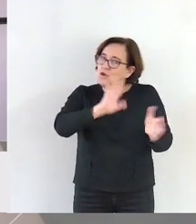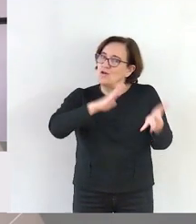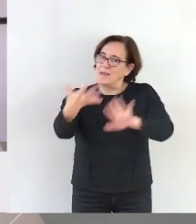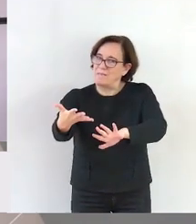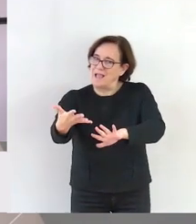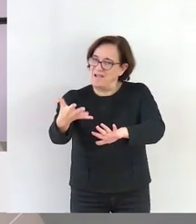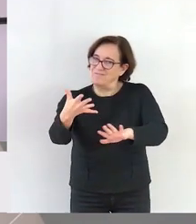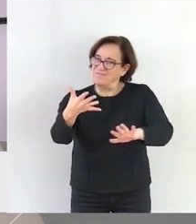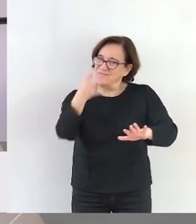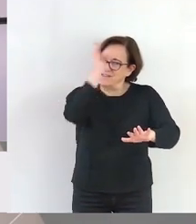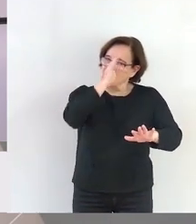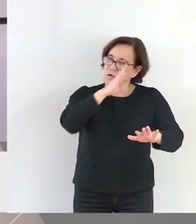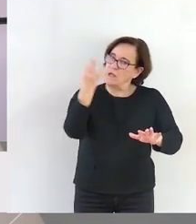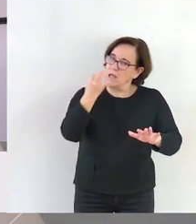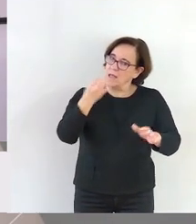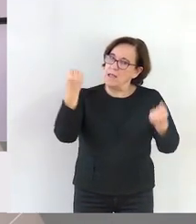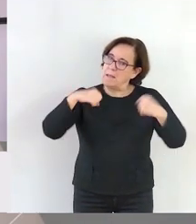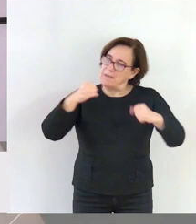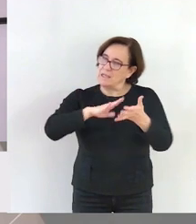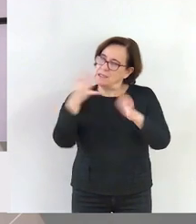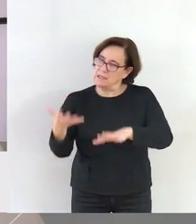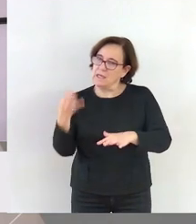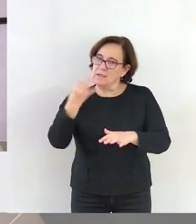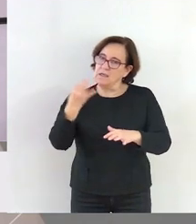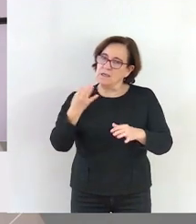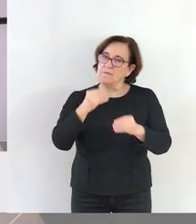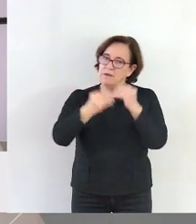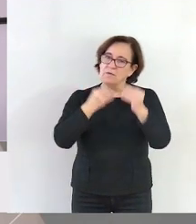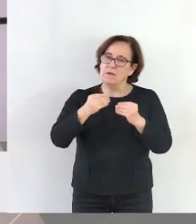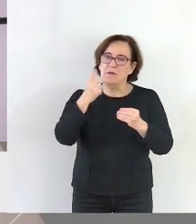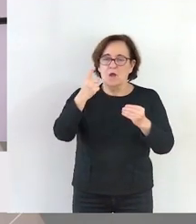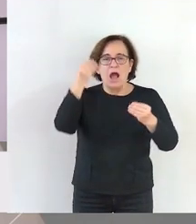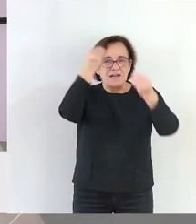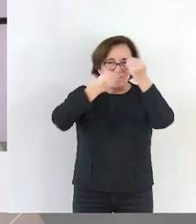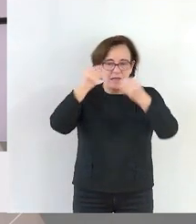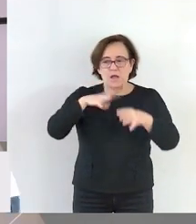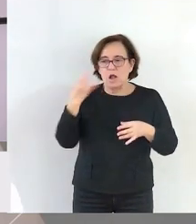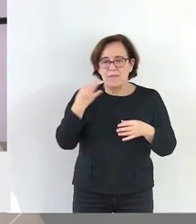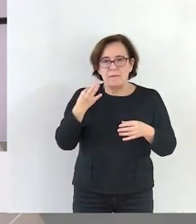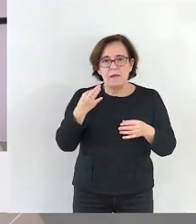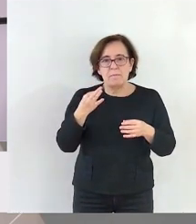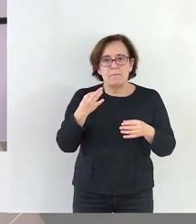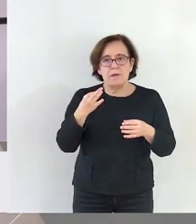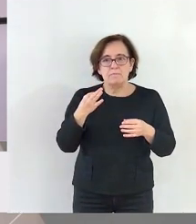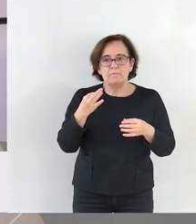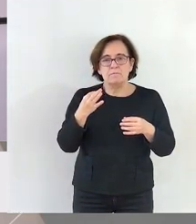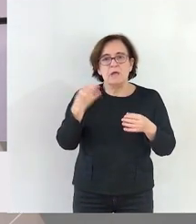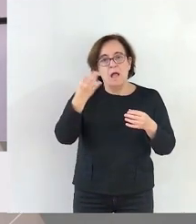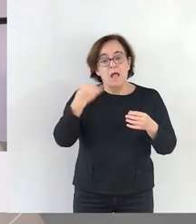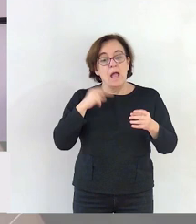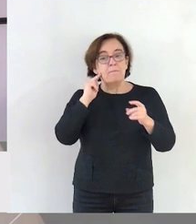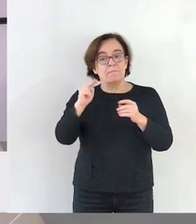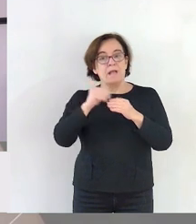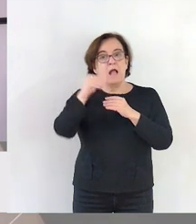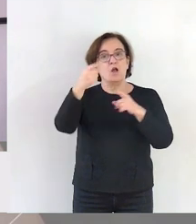aplica Así es que hay que digamos esto es una reflexión que nos tiene que llevar a mirar